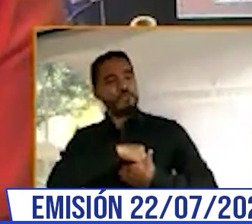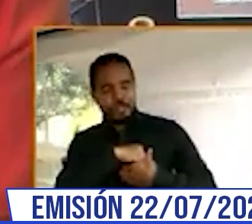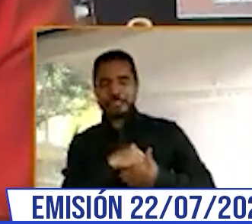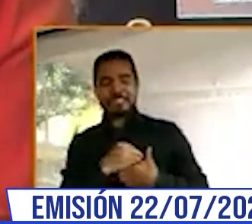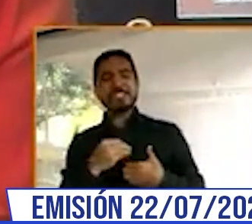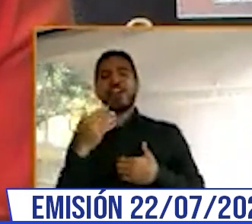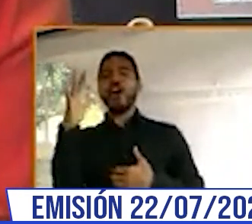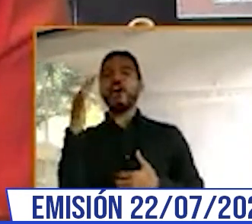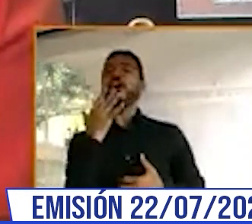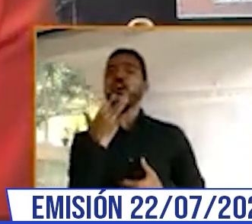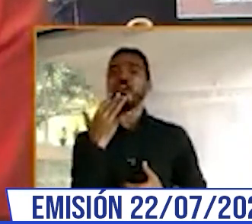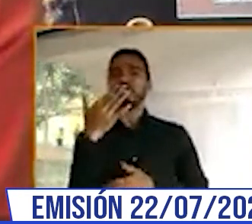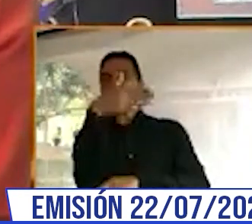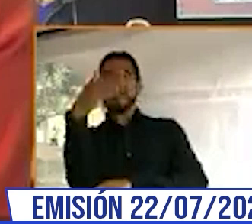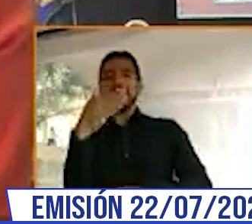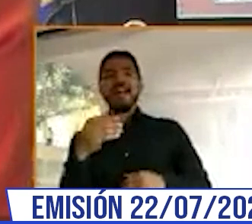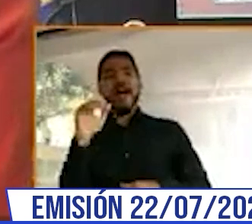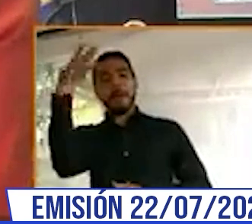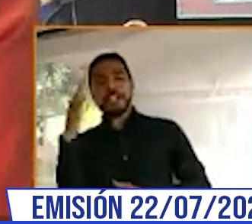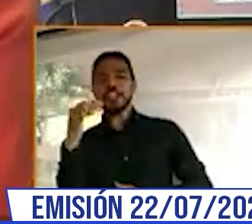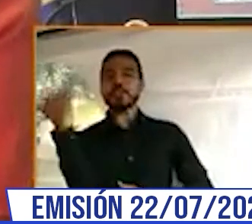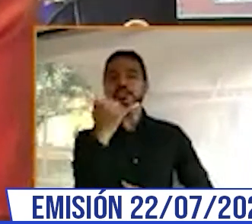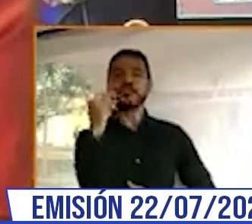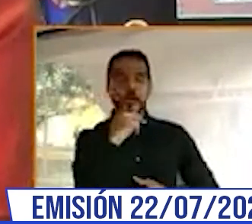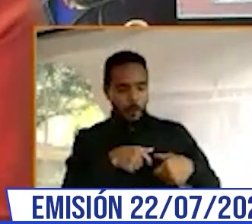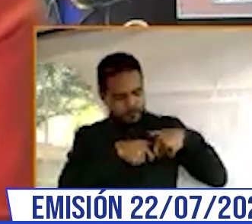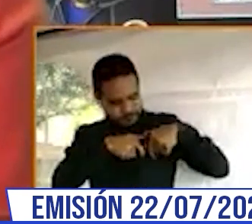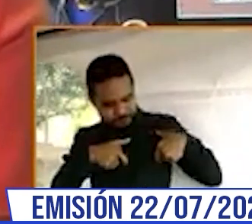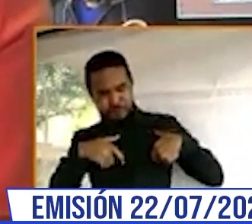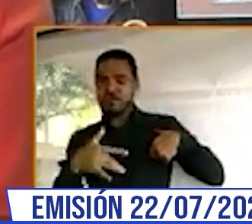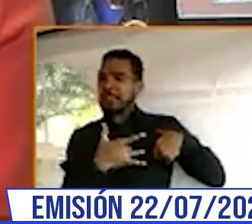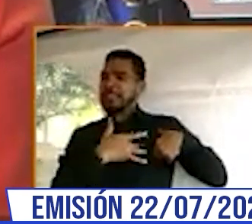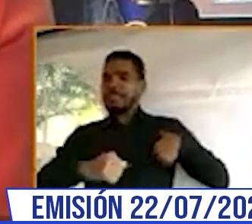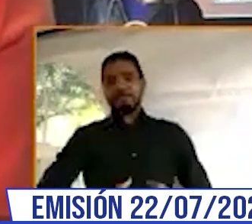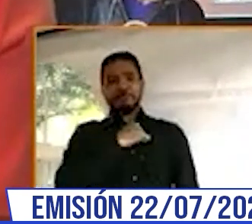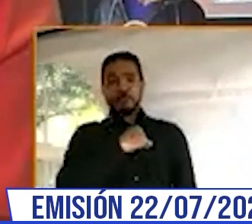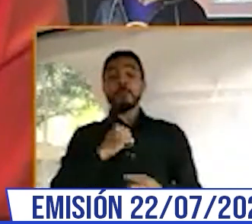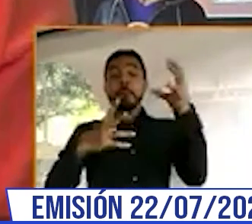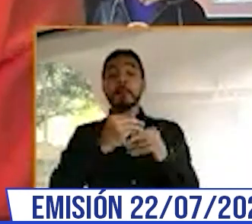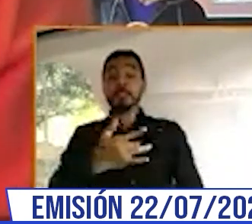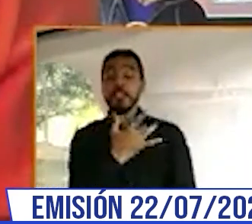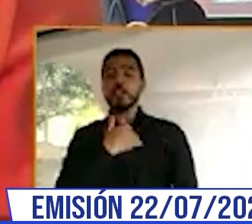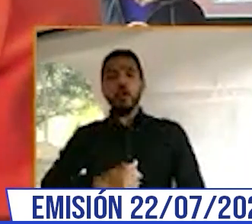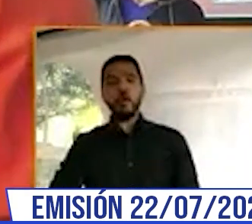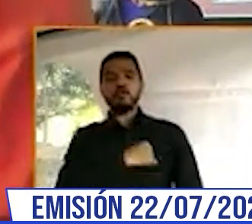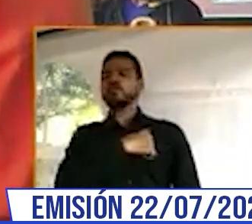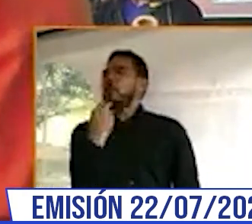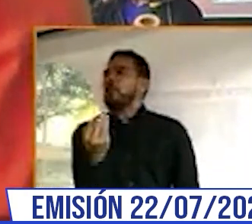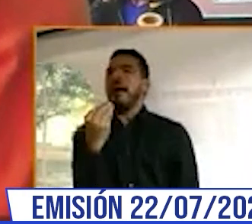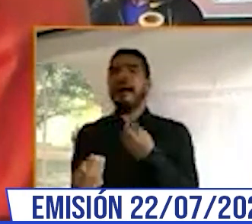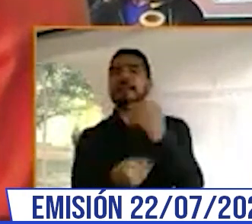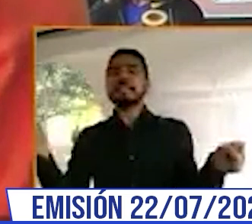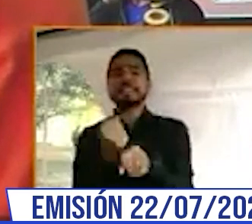tricolor amarillo, azul y rojo, y que nos sentimos orgullosos como ciudadanos de trabajar a